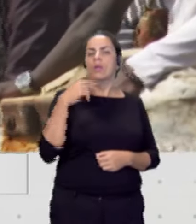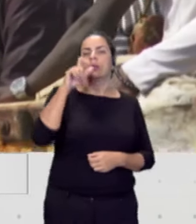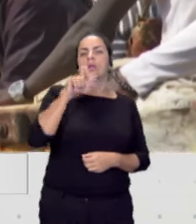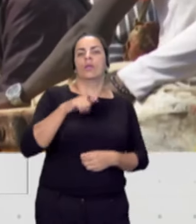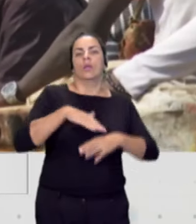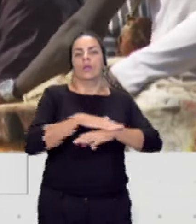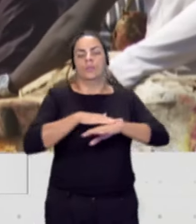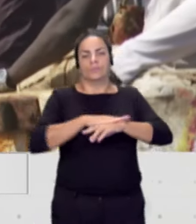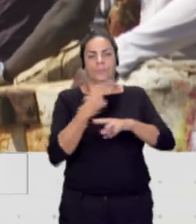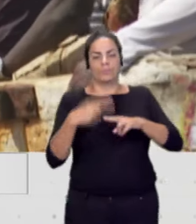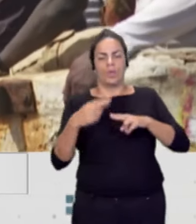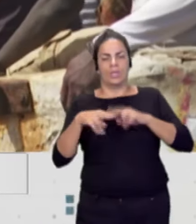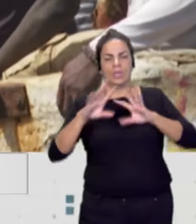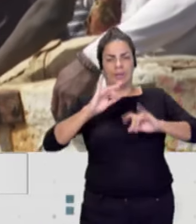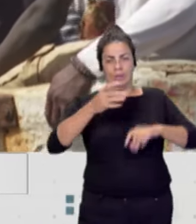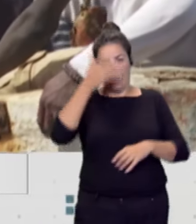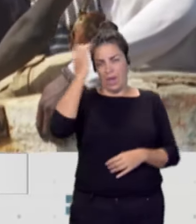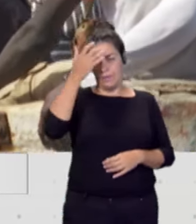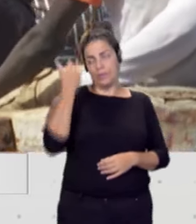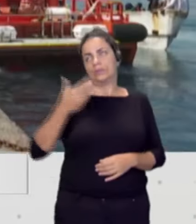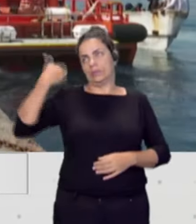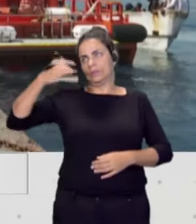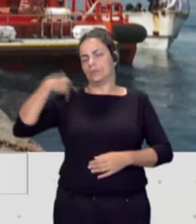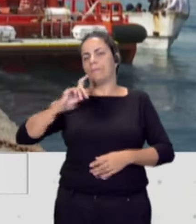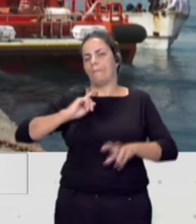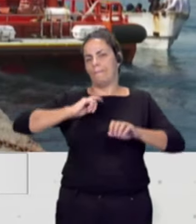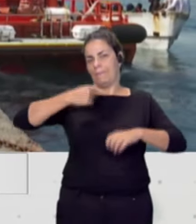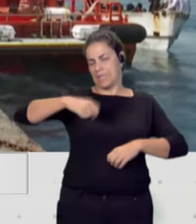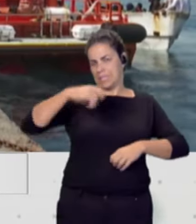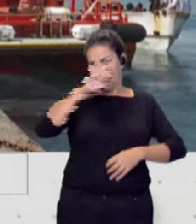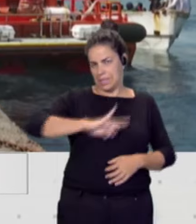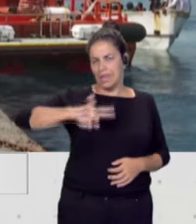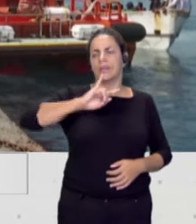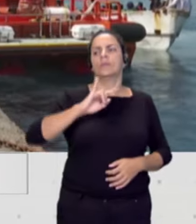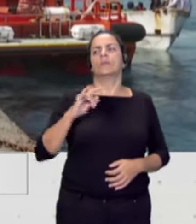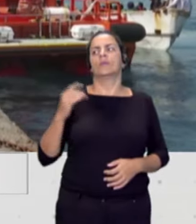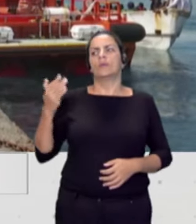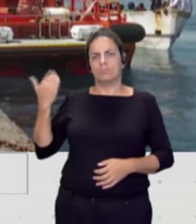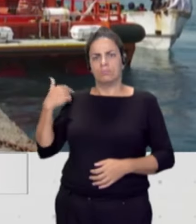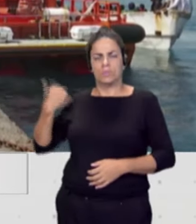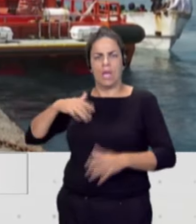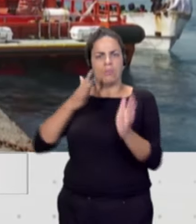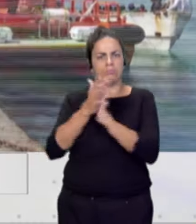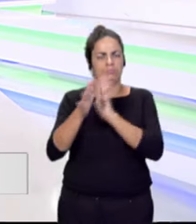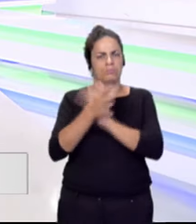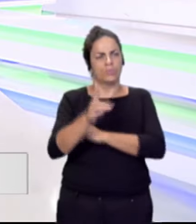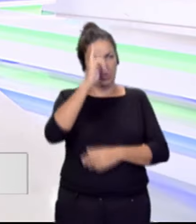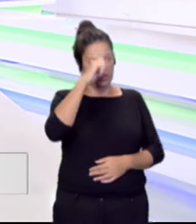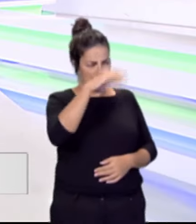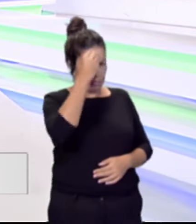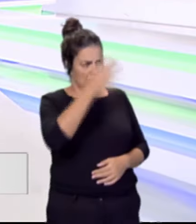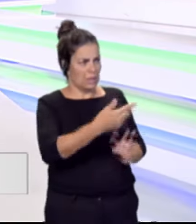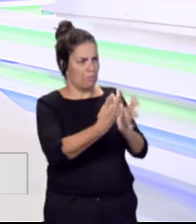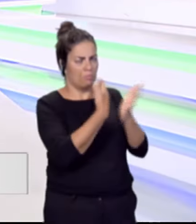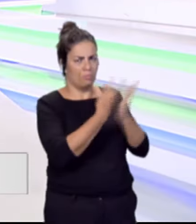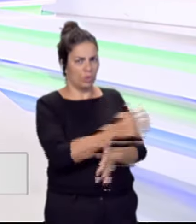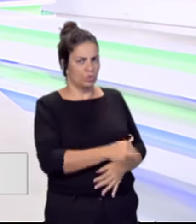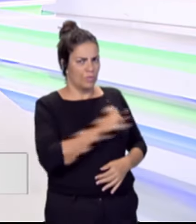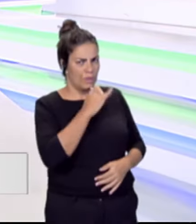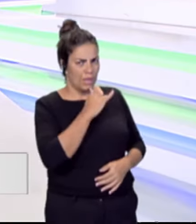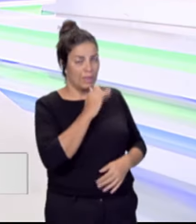Territorial, Ángel Víctor Torres, anterior presidente, daba explicaciones, no sé si le han parecido suficientes para explicar esos contratos